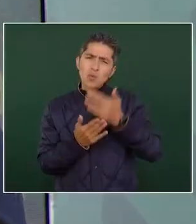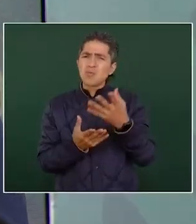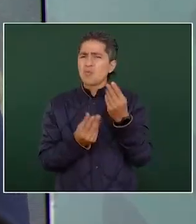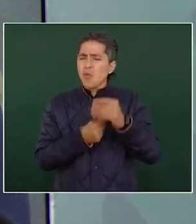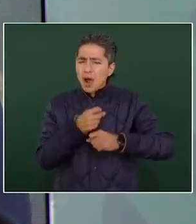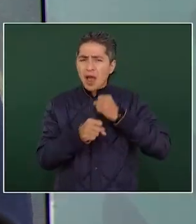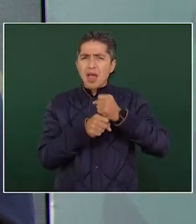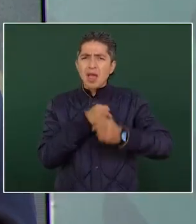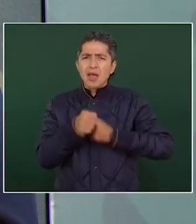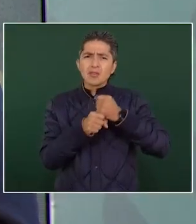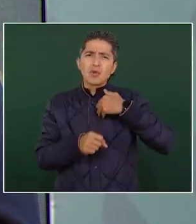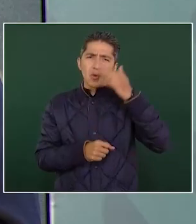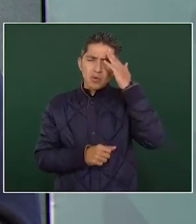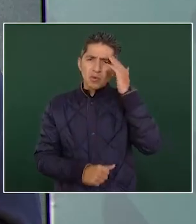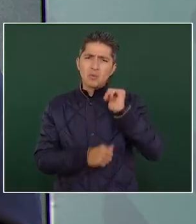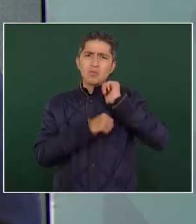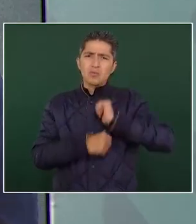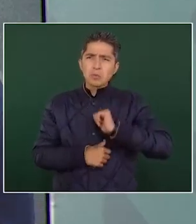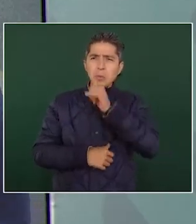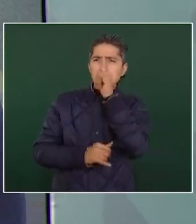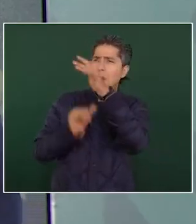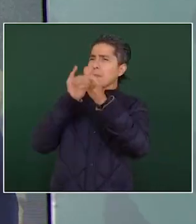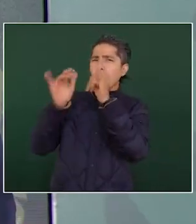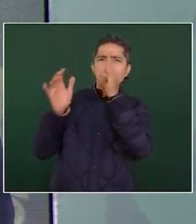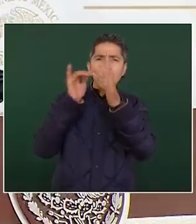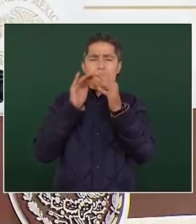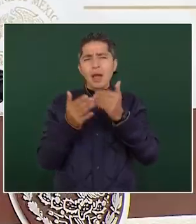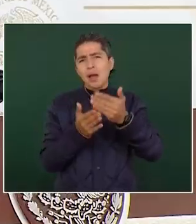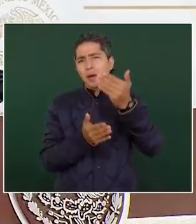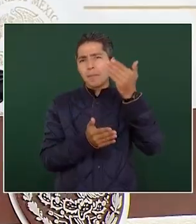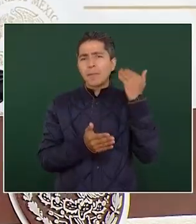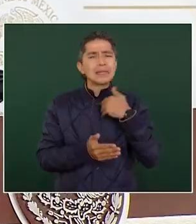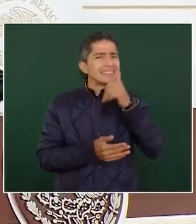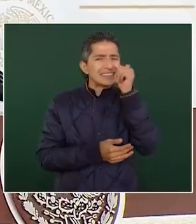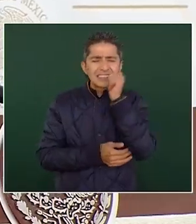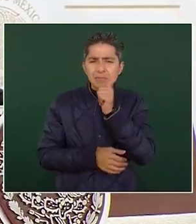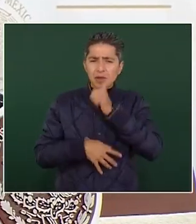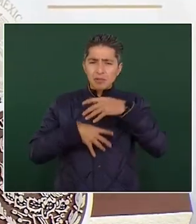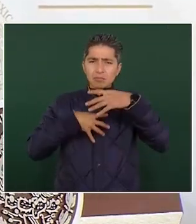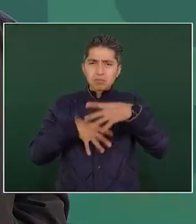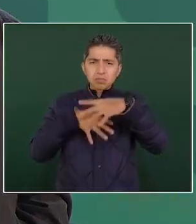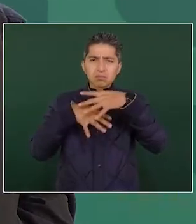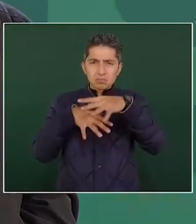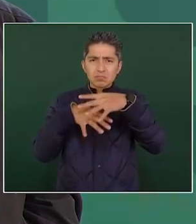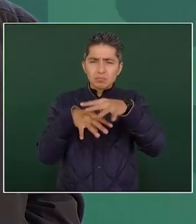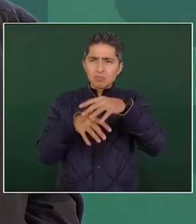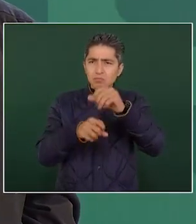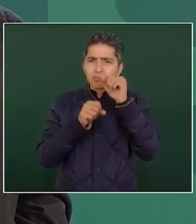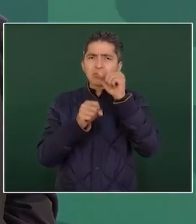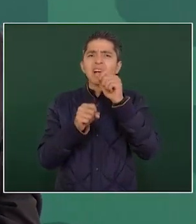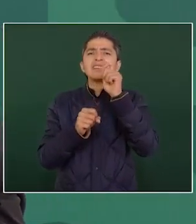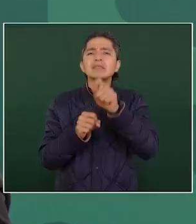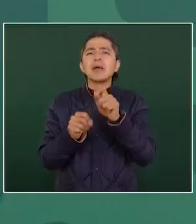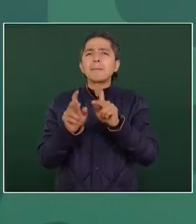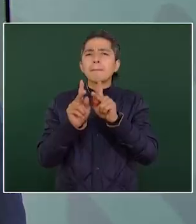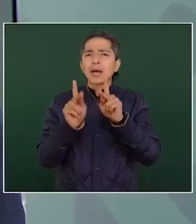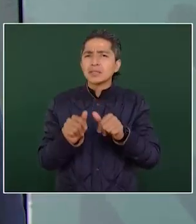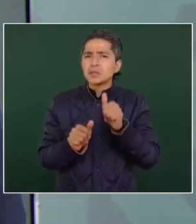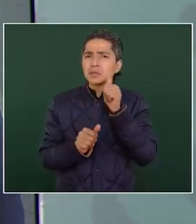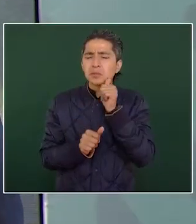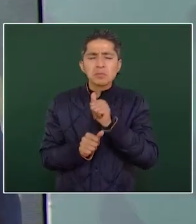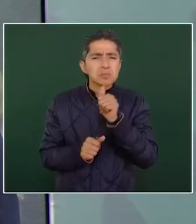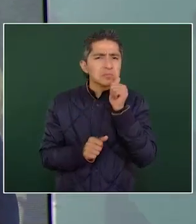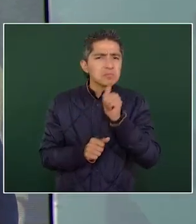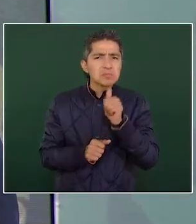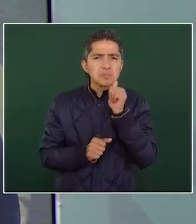años, y siempre nuestras manifestaciones eran pacíficas